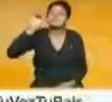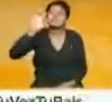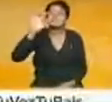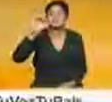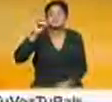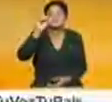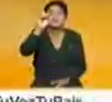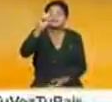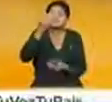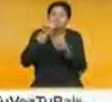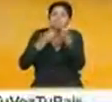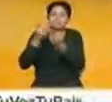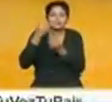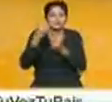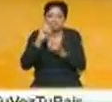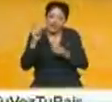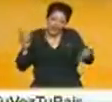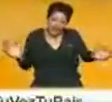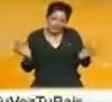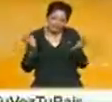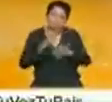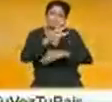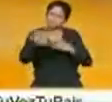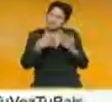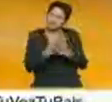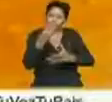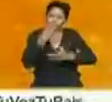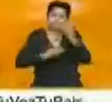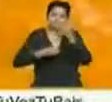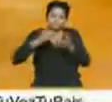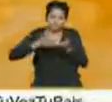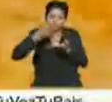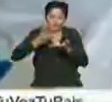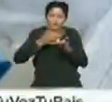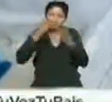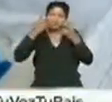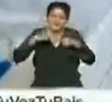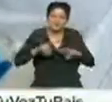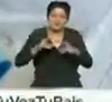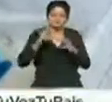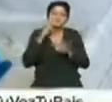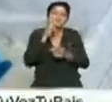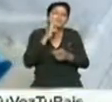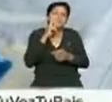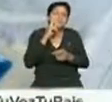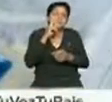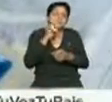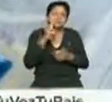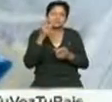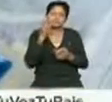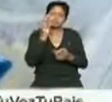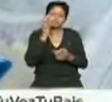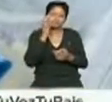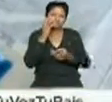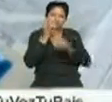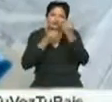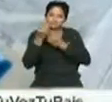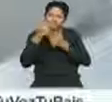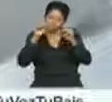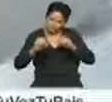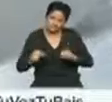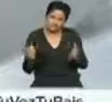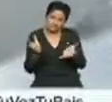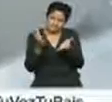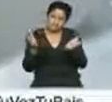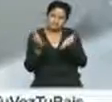necesario fortalecer su consumo nacional, no solo en sopas, sino también en repostería y productos agroindustriales. Según